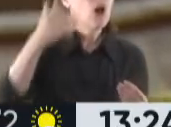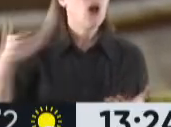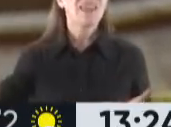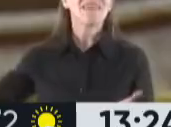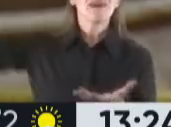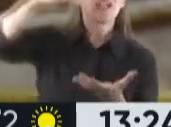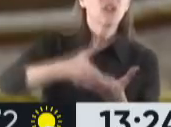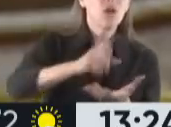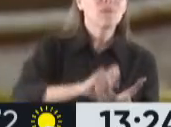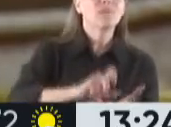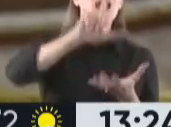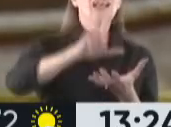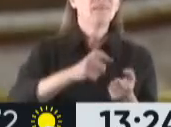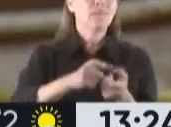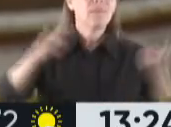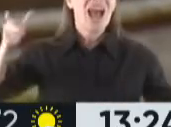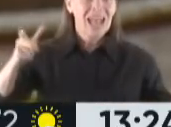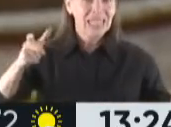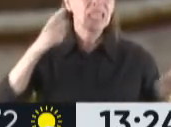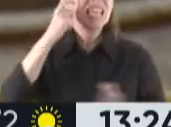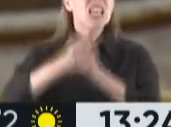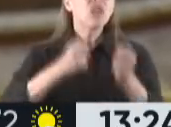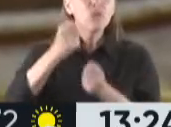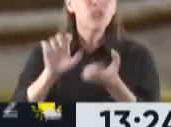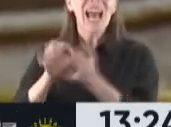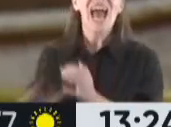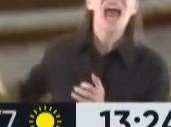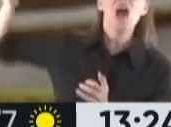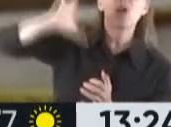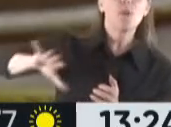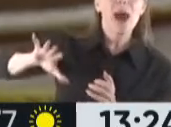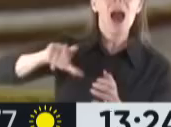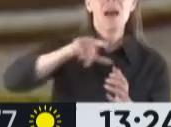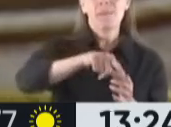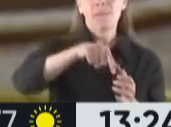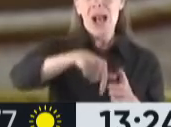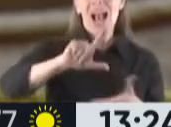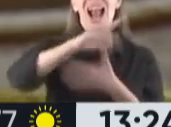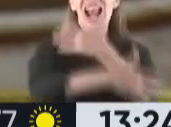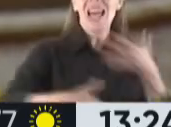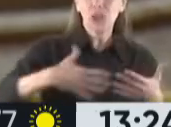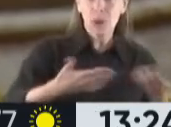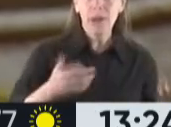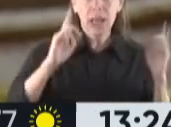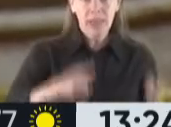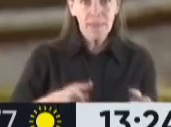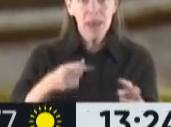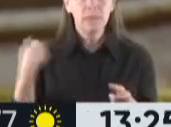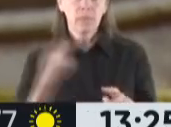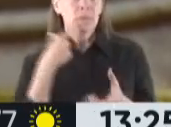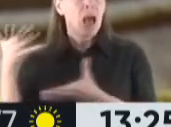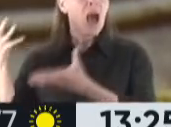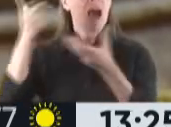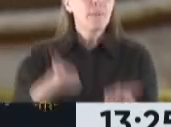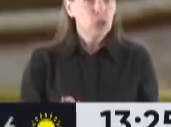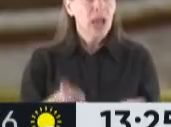industria, a nuestras industrias para que innoven juntas y para ser competitivas a nivel internacional y además apoyaremos sus objetivos